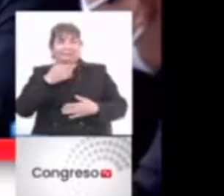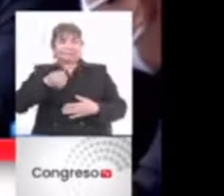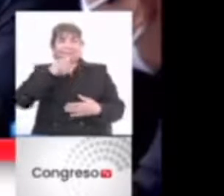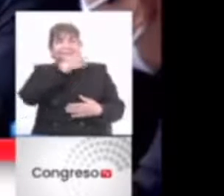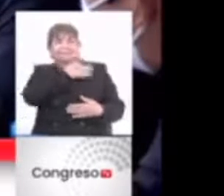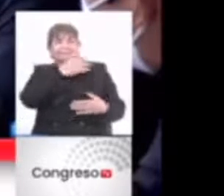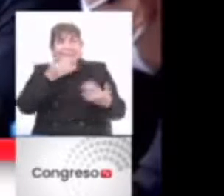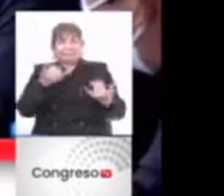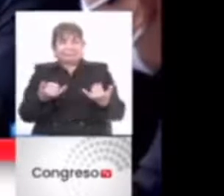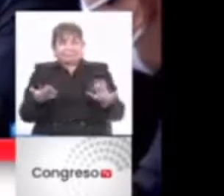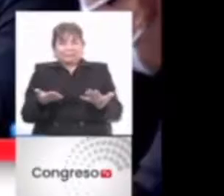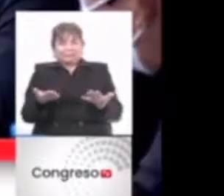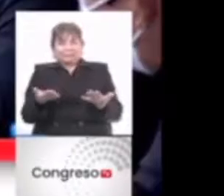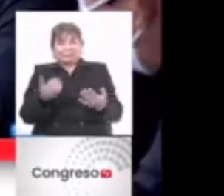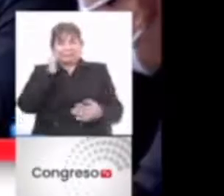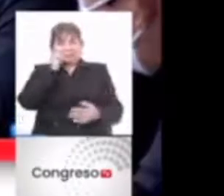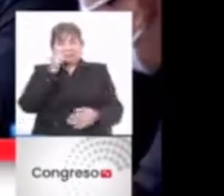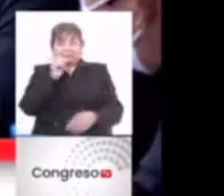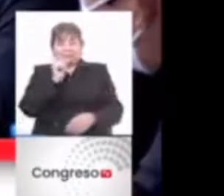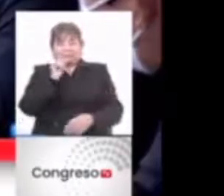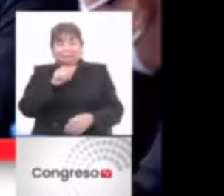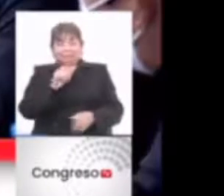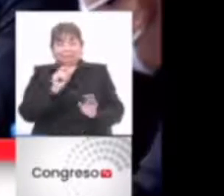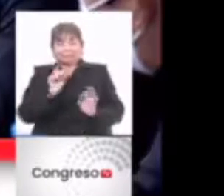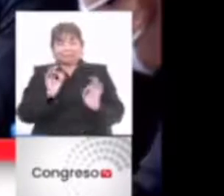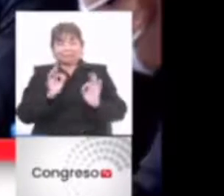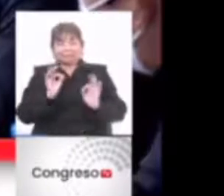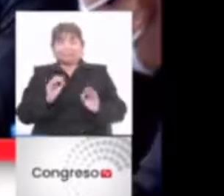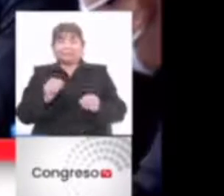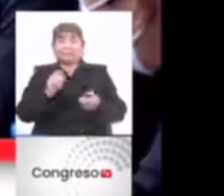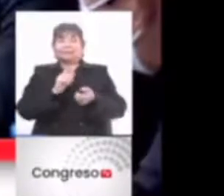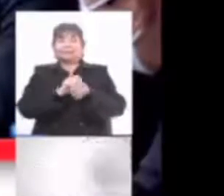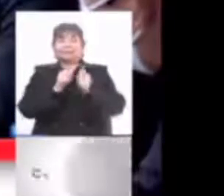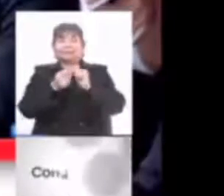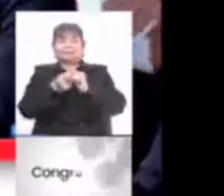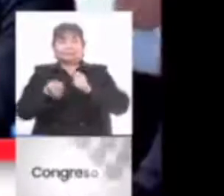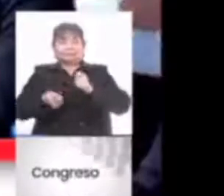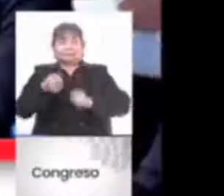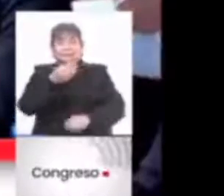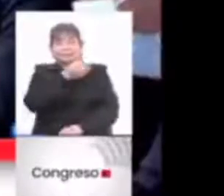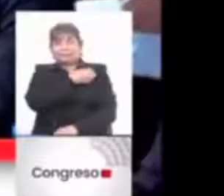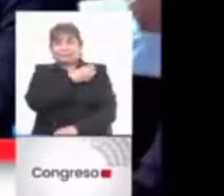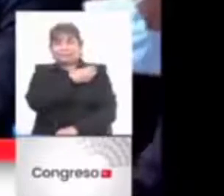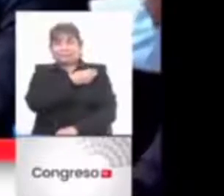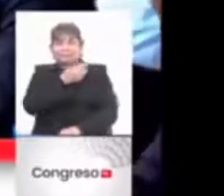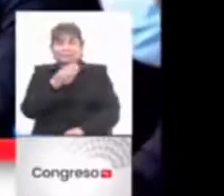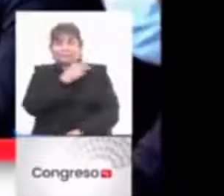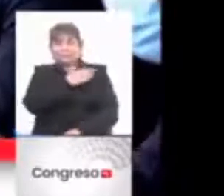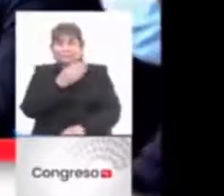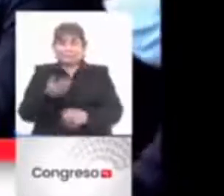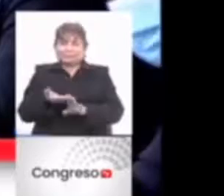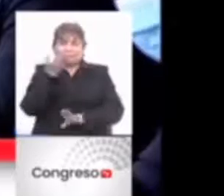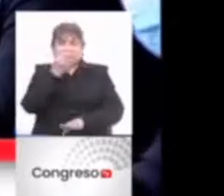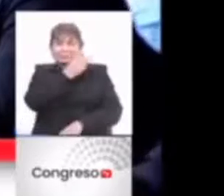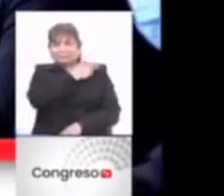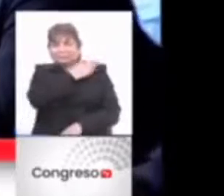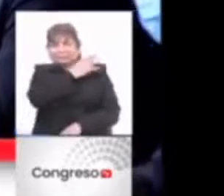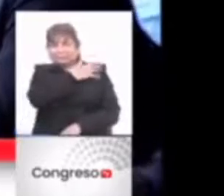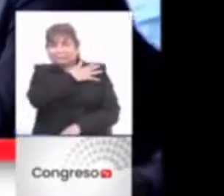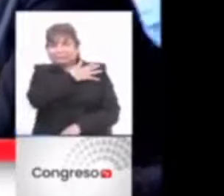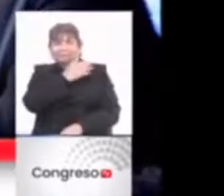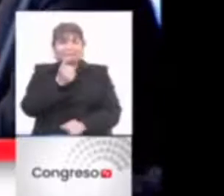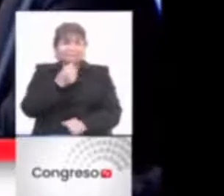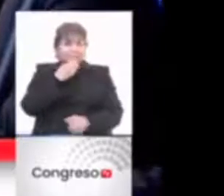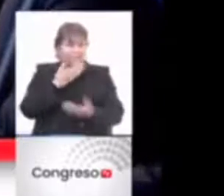los comandantes generales que están ahorita? Que mañana ya no van a estar. El cambio de un comandante general antes de tiempo,